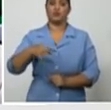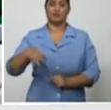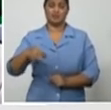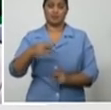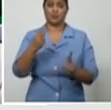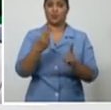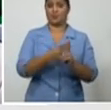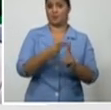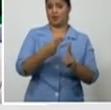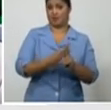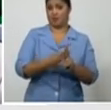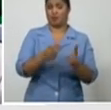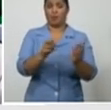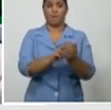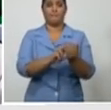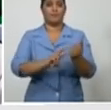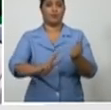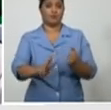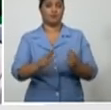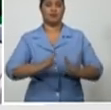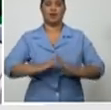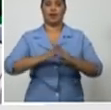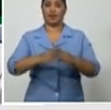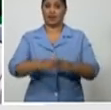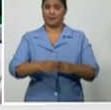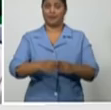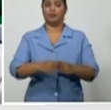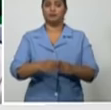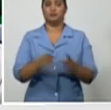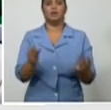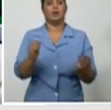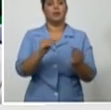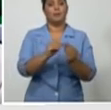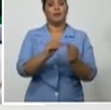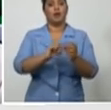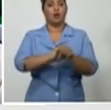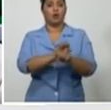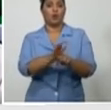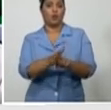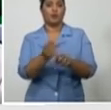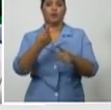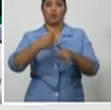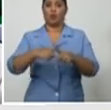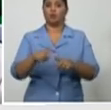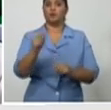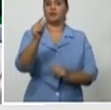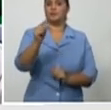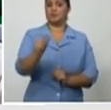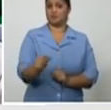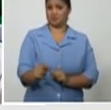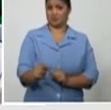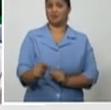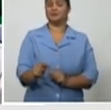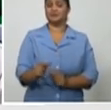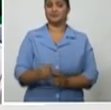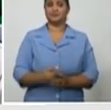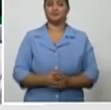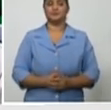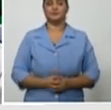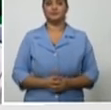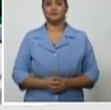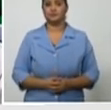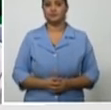Granma, contacto de un caso que ya había sido confirmado previamente, con antecedentes de